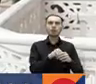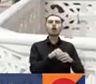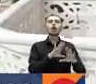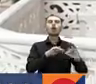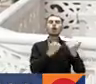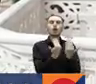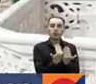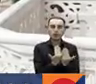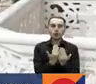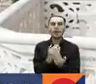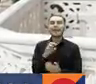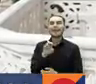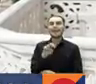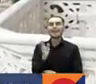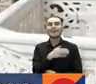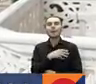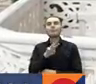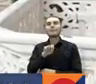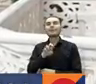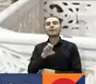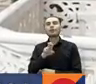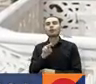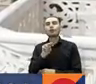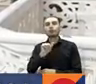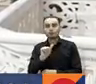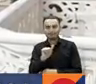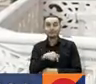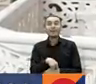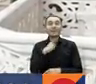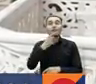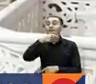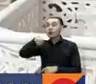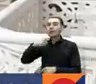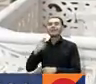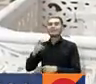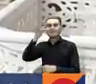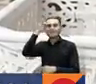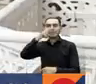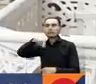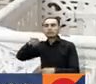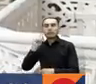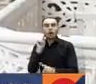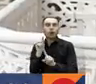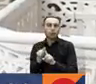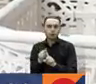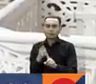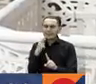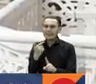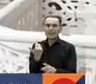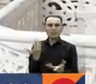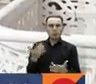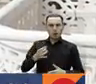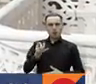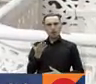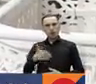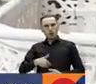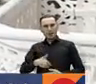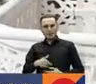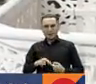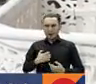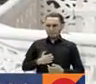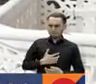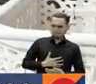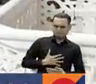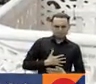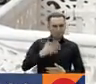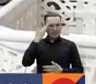educativa Efigenio Mendoza Sierra, quienes fueron trasladados hacia un centro asistencial por presentar dolor abdominal, náuseas y dolor